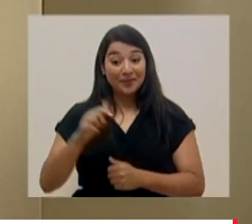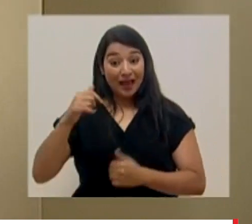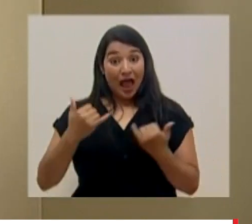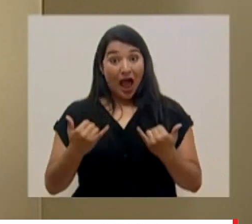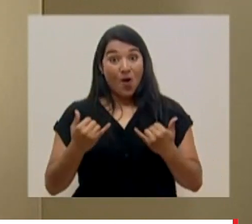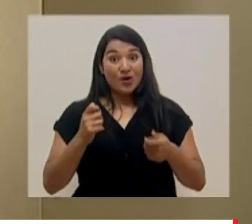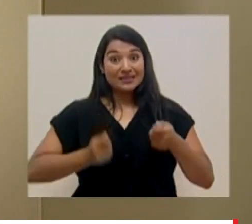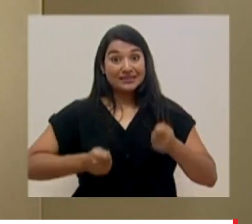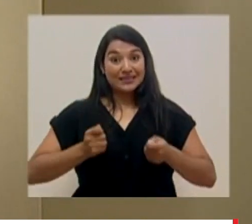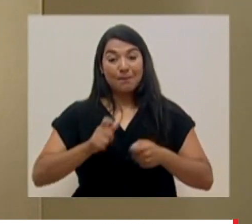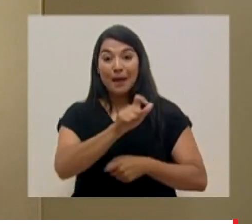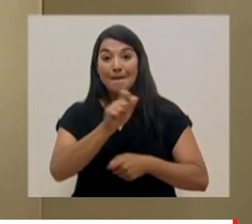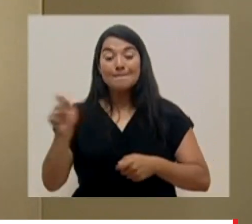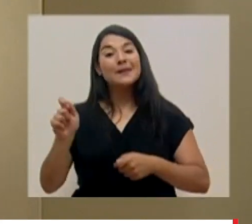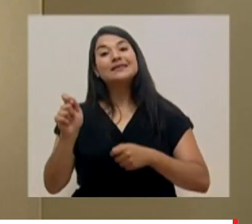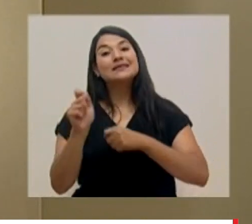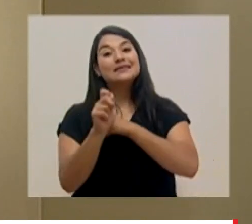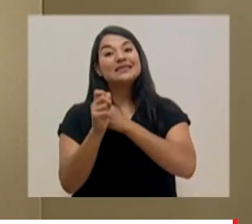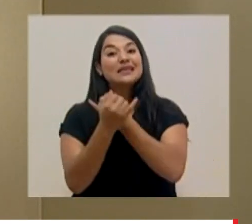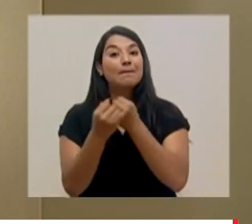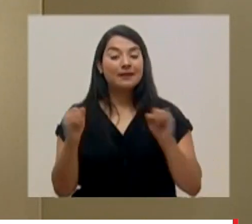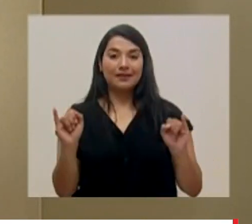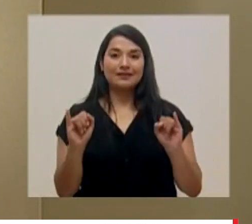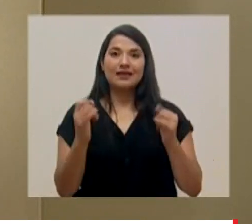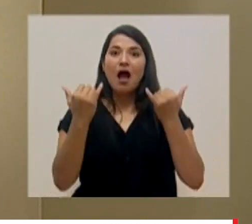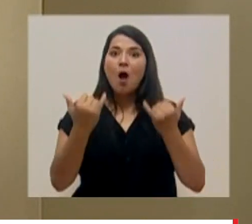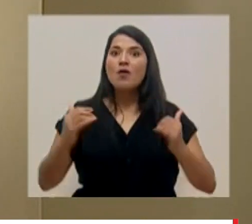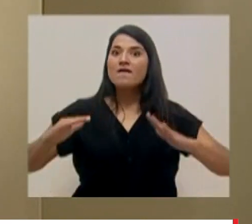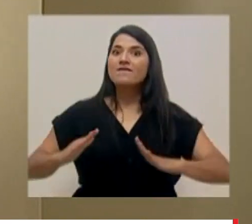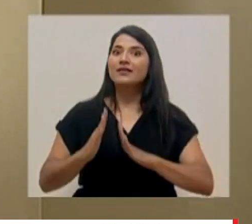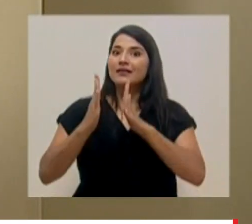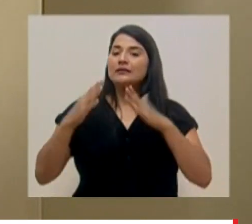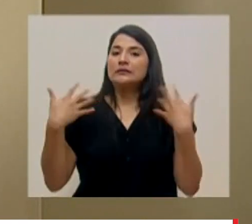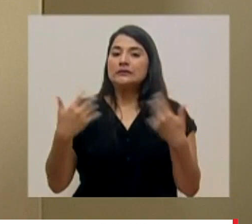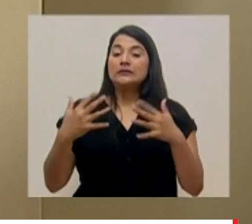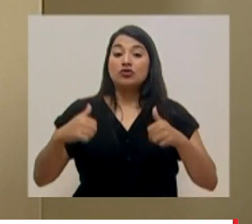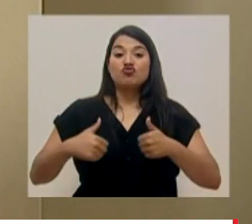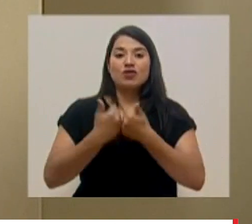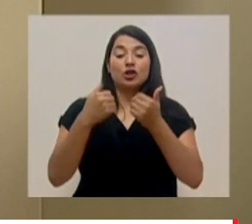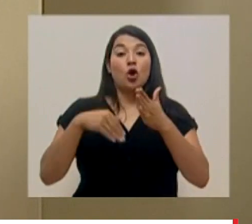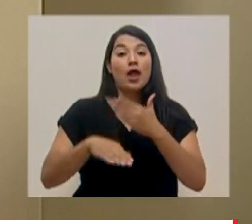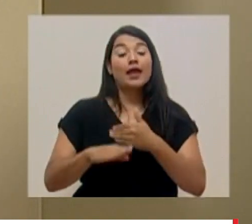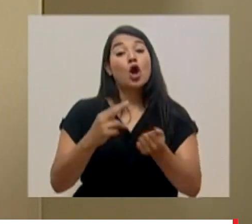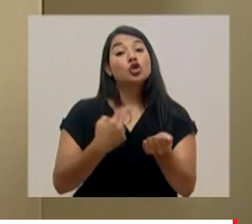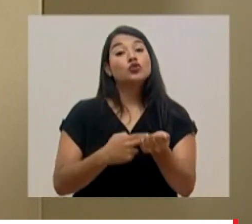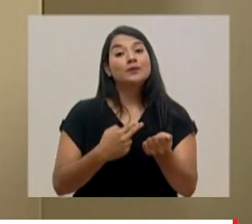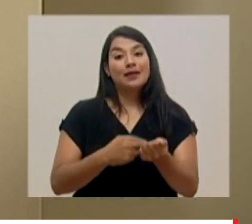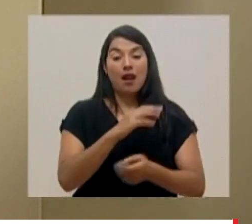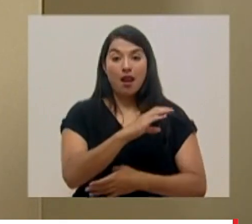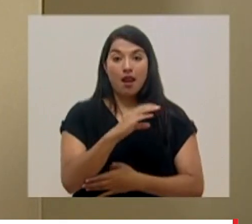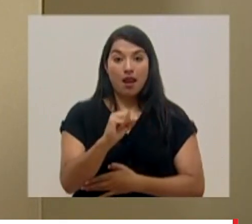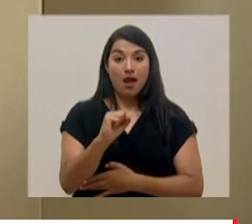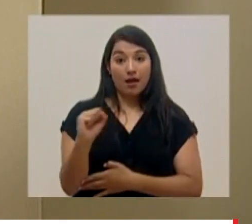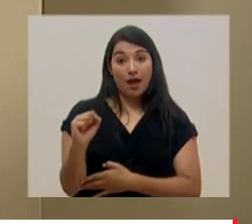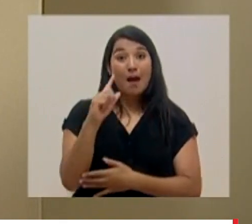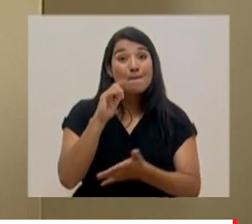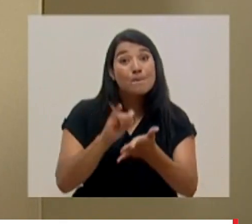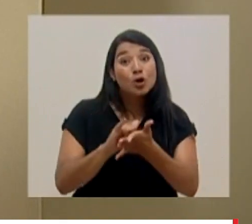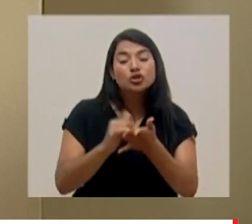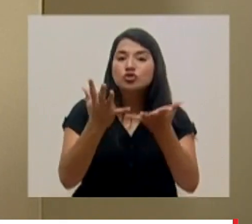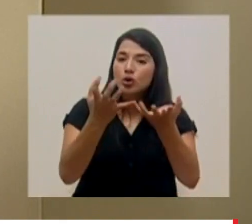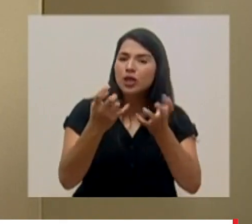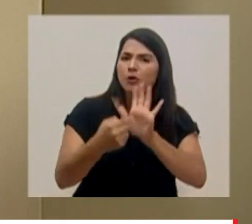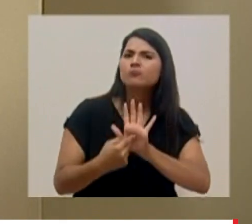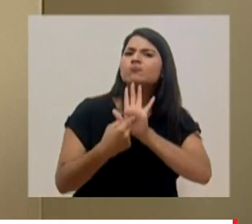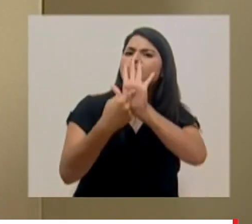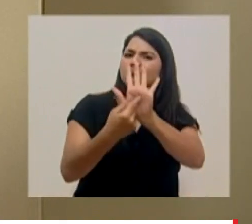estamos enfrentando un gran reto en los hospitales de la Caja. Y lo que quiero presentar hoy es un informe